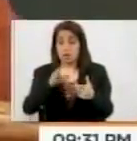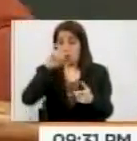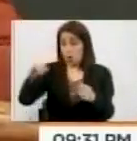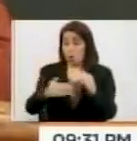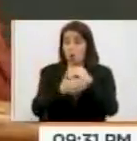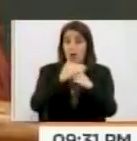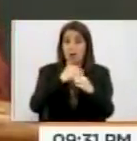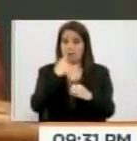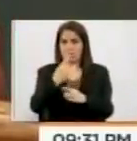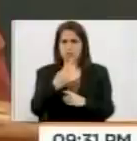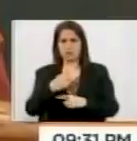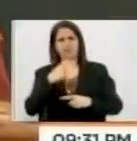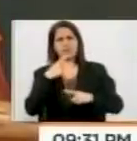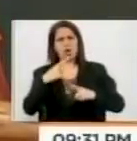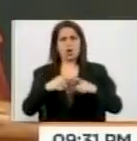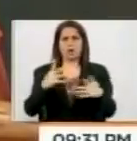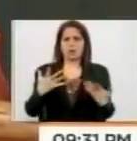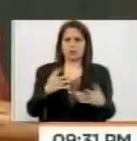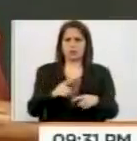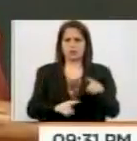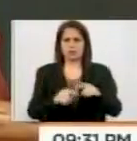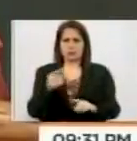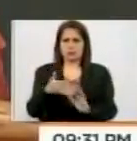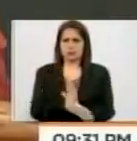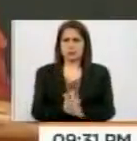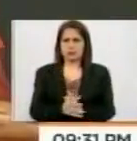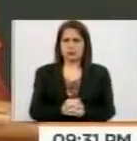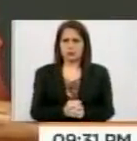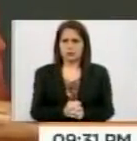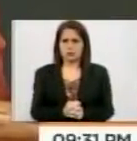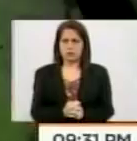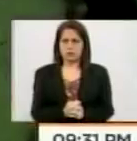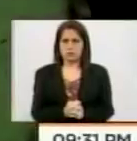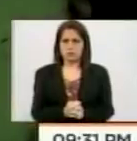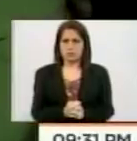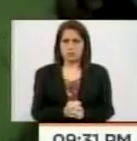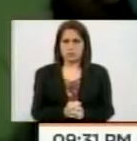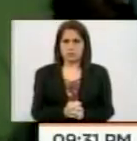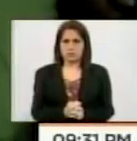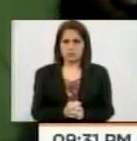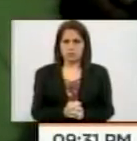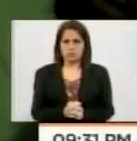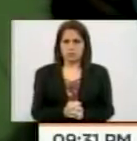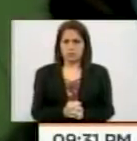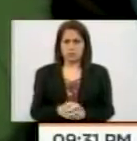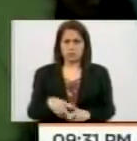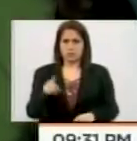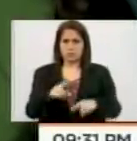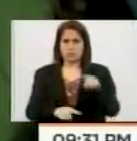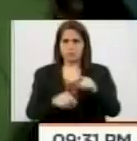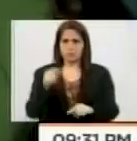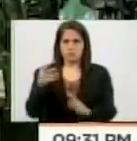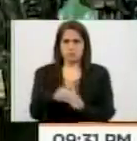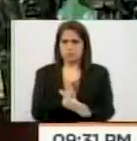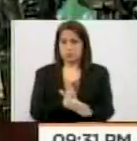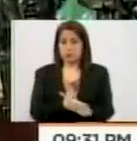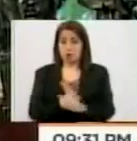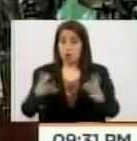la consigna, juntos podemos más, vamos a cantarla, juntos podemos más, anda Jorge, presidente. Juntos podemos